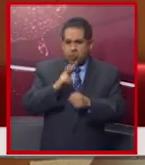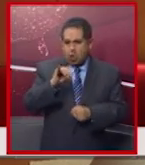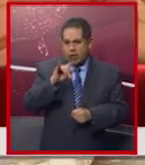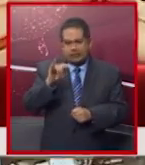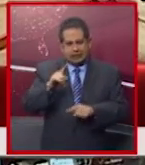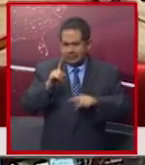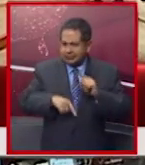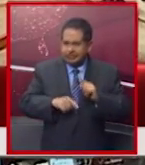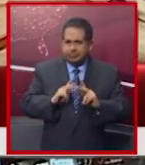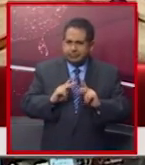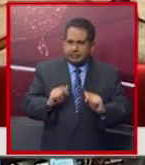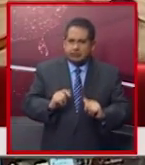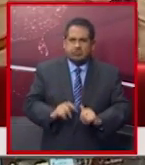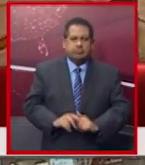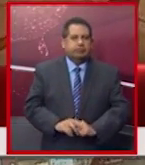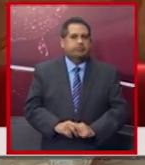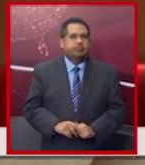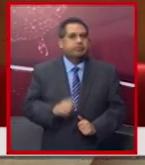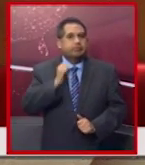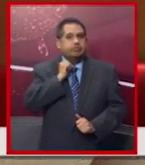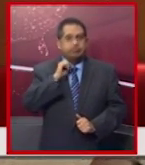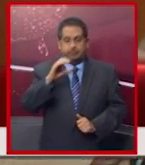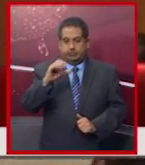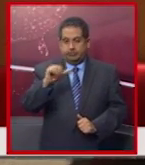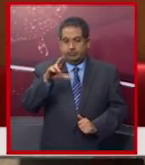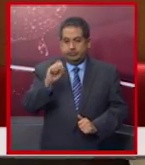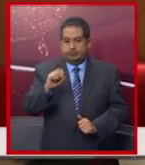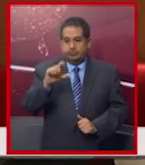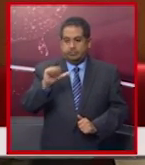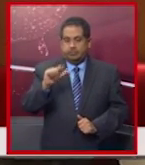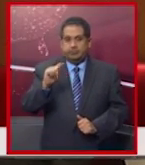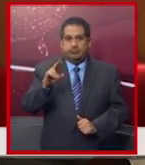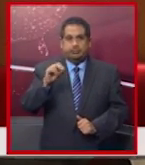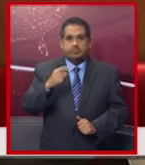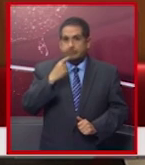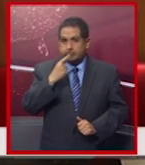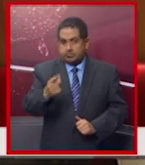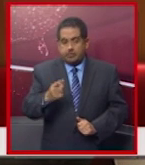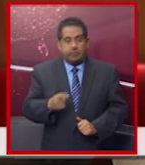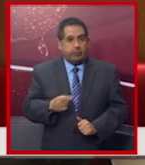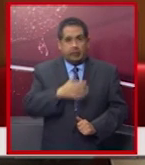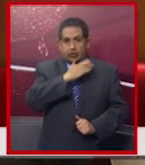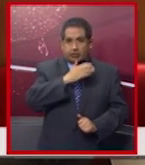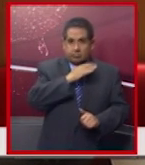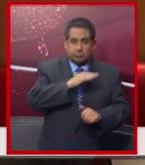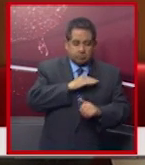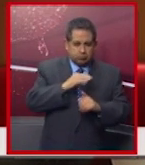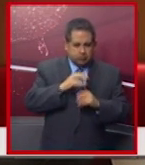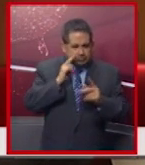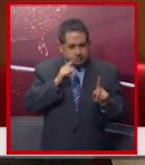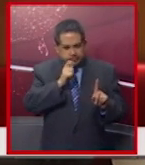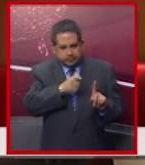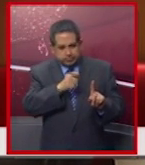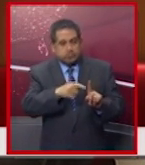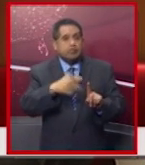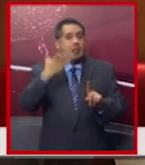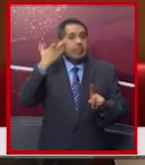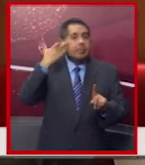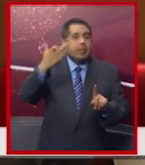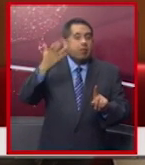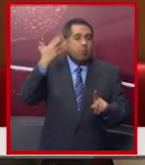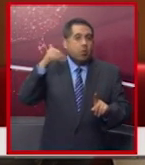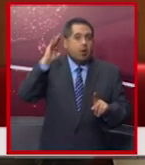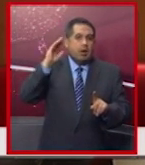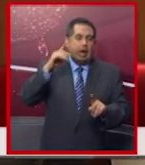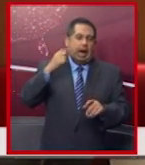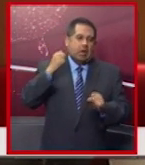violencia. El senador Carlos Alberto Puente Salas apuntó que a Fidel Castro habrá que estudiarlo en el contexto en el que le tocó vivir a mediados del